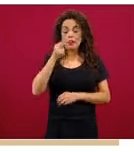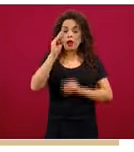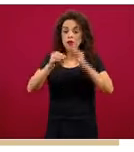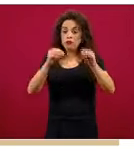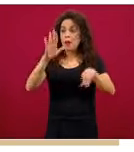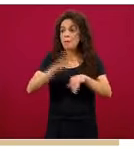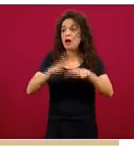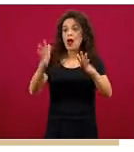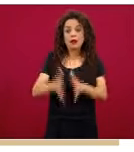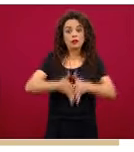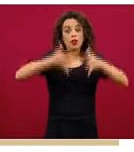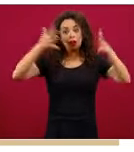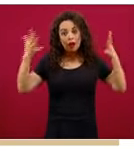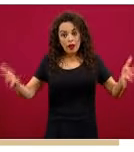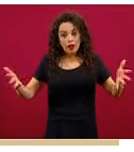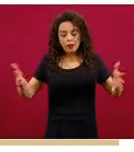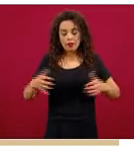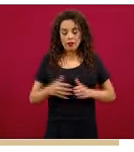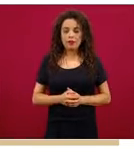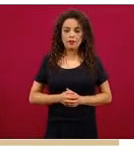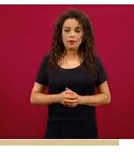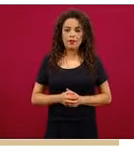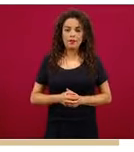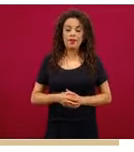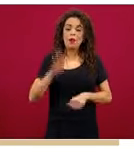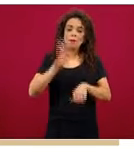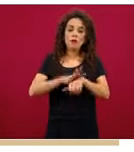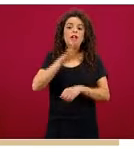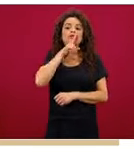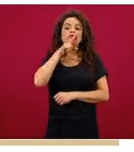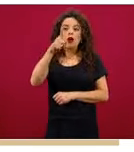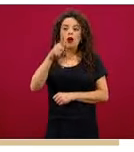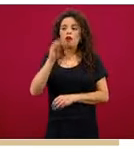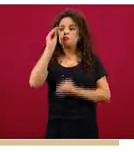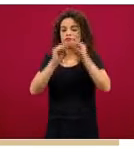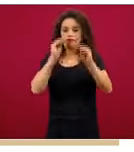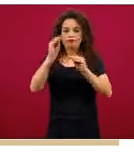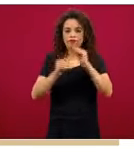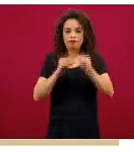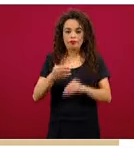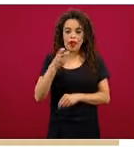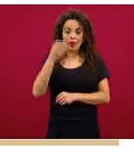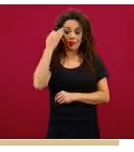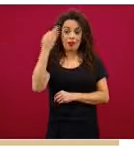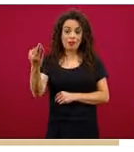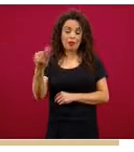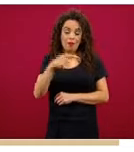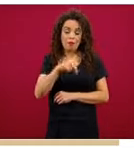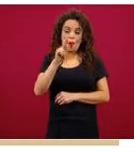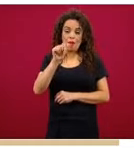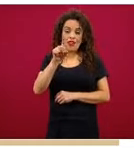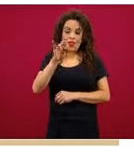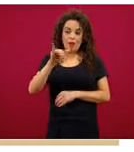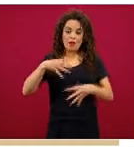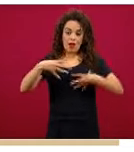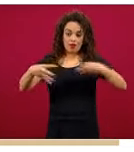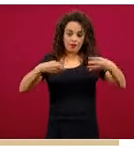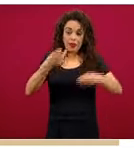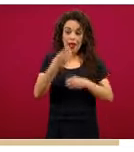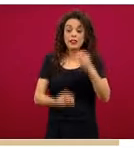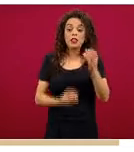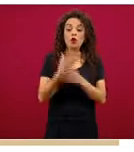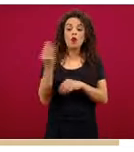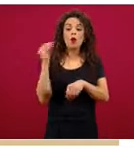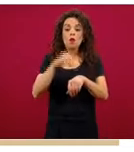que ya existía, a lo de reconversión y lo que se mejoró y que se desarrolló en esta pandemia. Se hicieron estos lineamientos nuevos